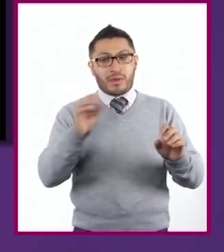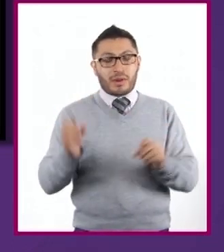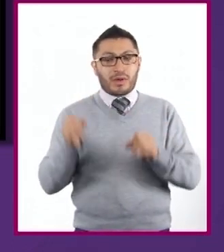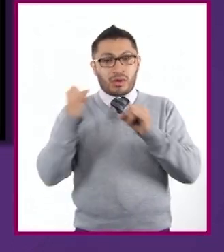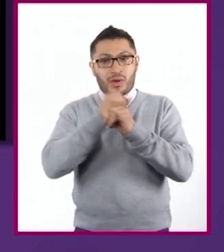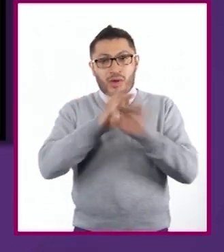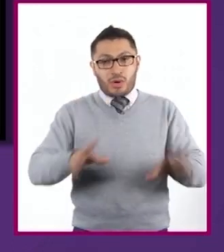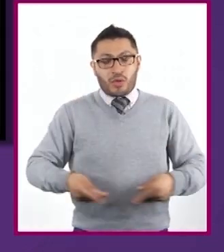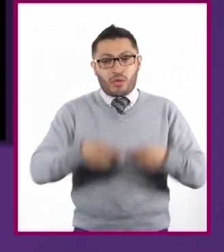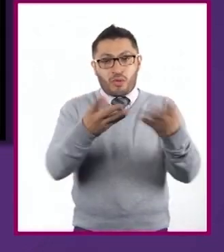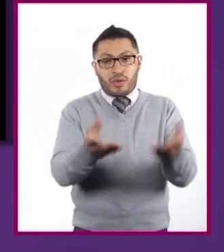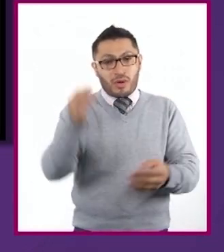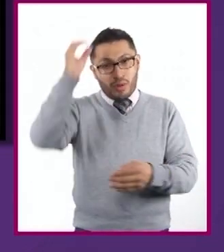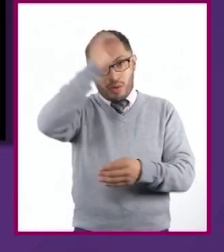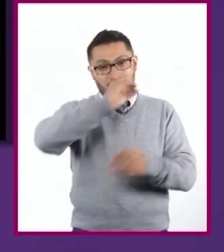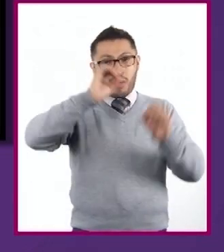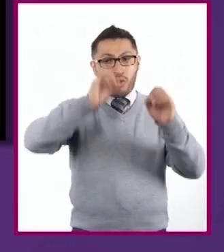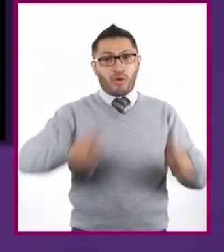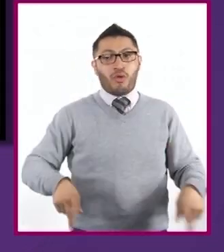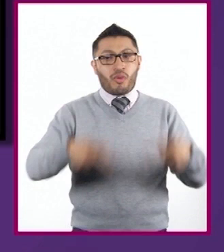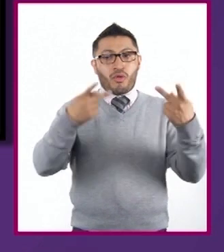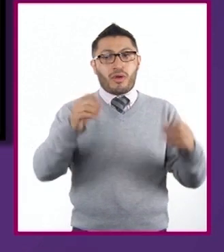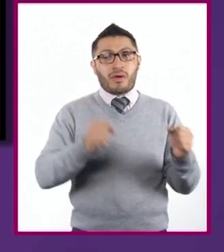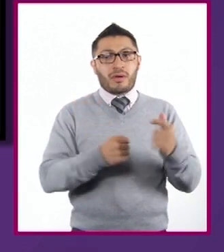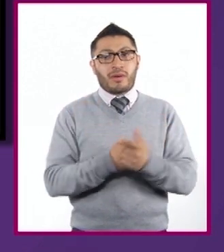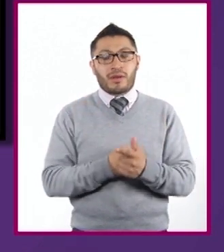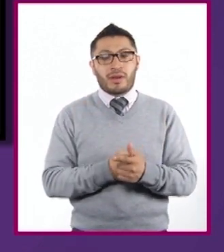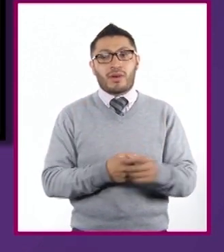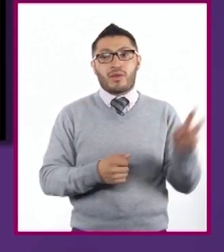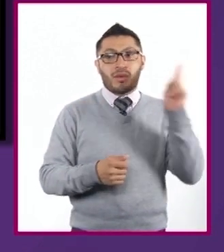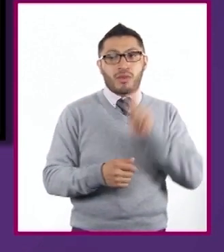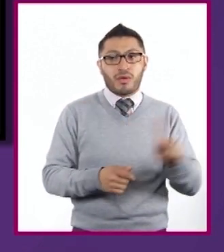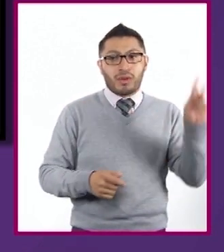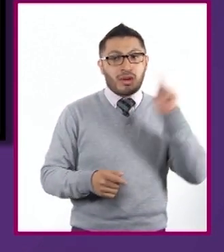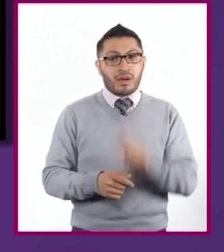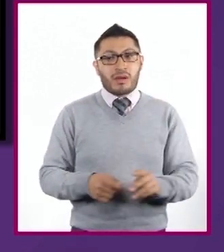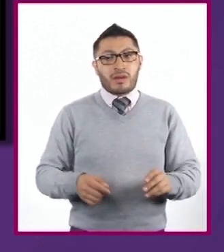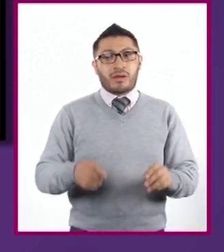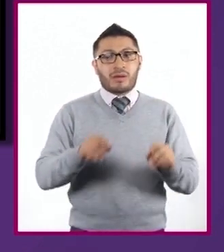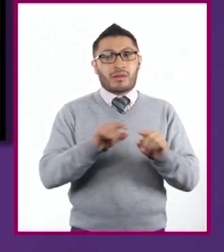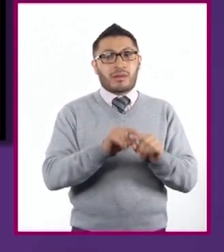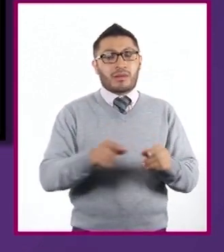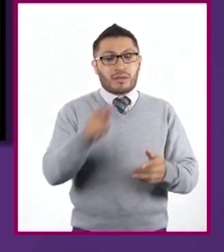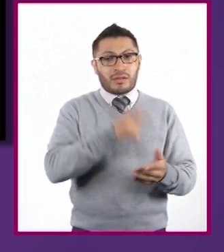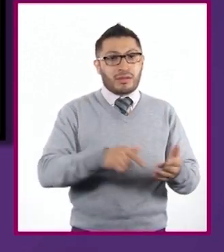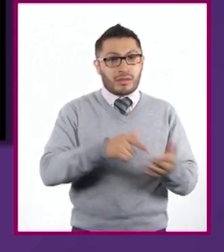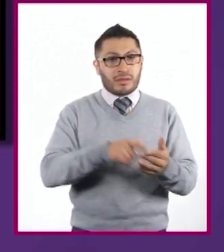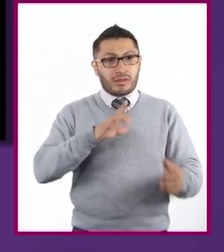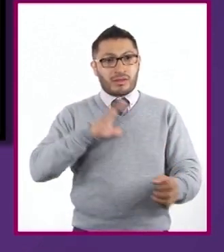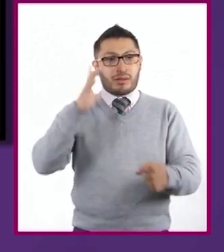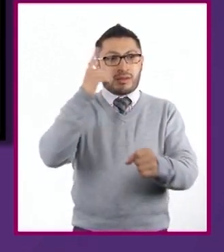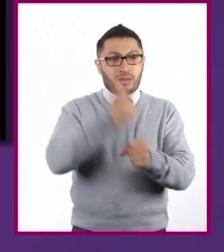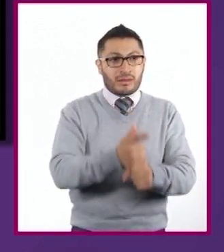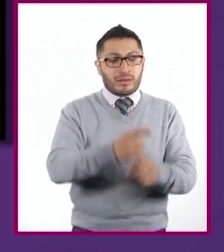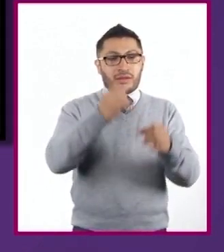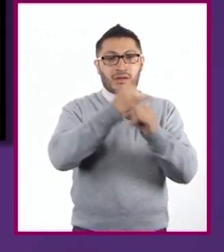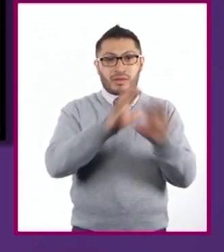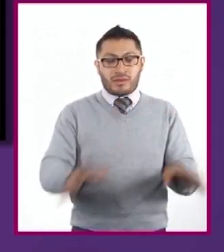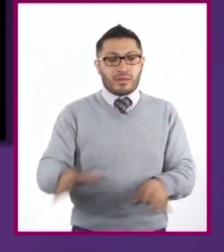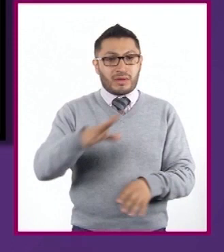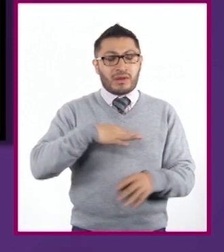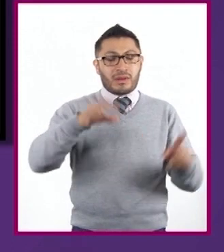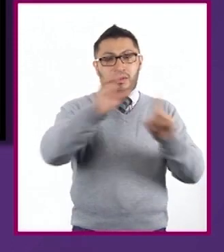dar una opinión o vender un producto. Comprobar que el sitio del que se obtiene la información tenga